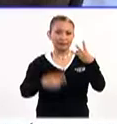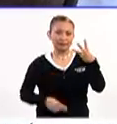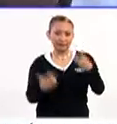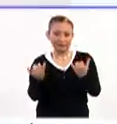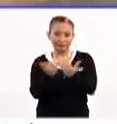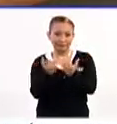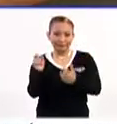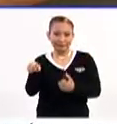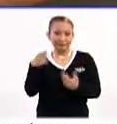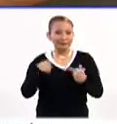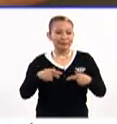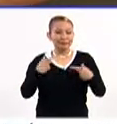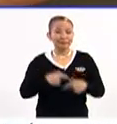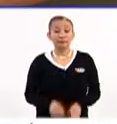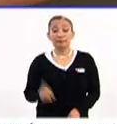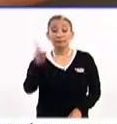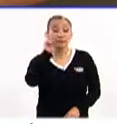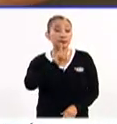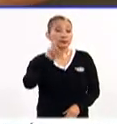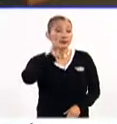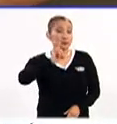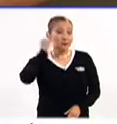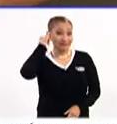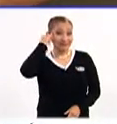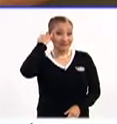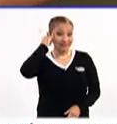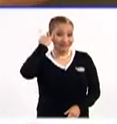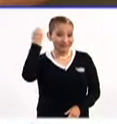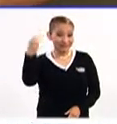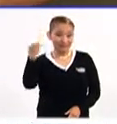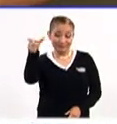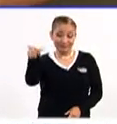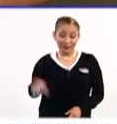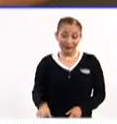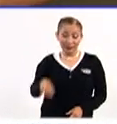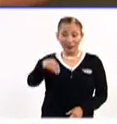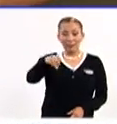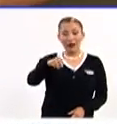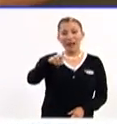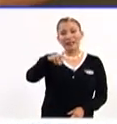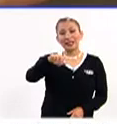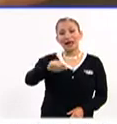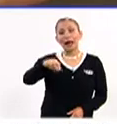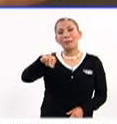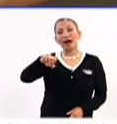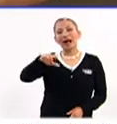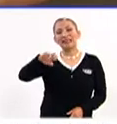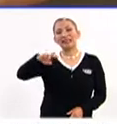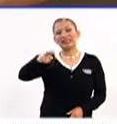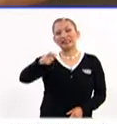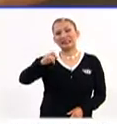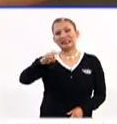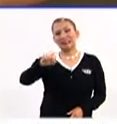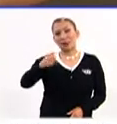que la mujer indígena llamada Marina o Malintzin, ni siquiera sabemos propiamente cuál era su